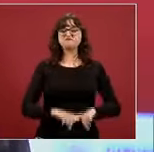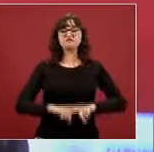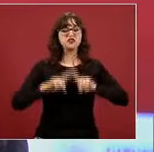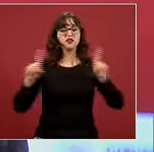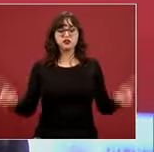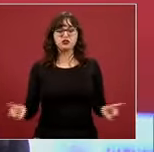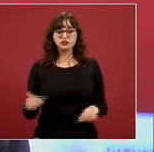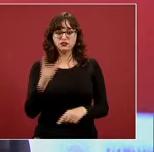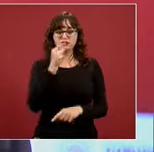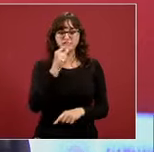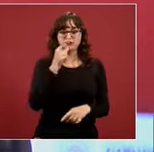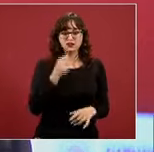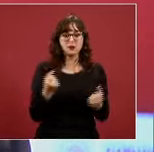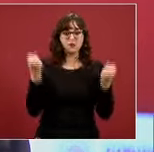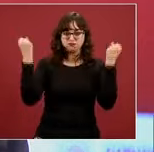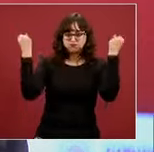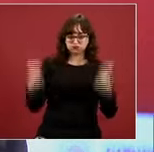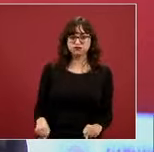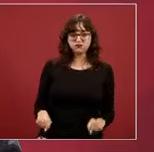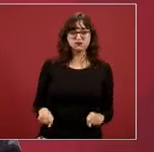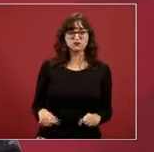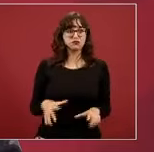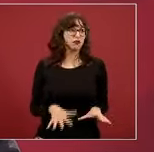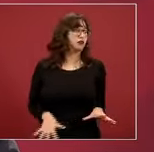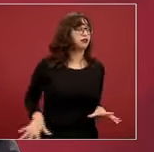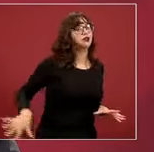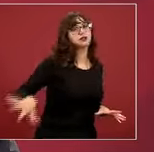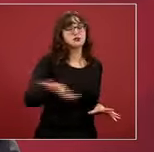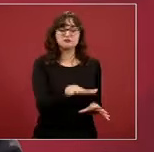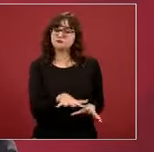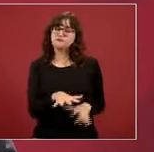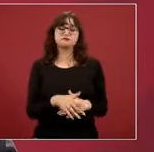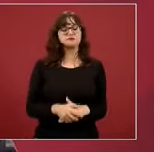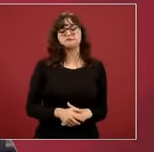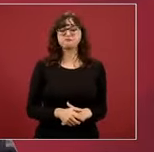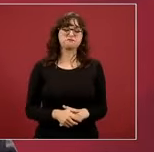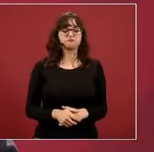fuerza pública como una medida de salud pública, por el